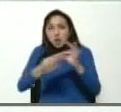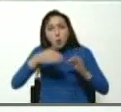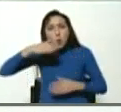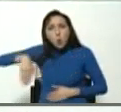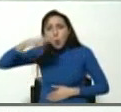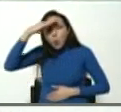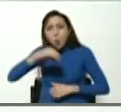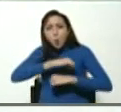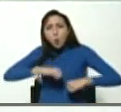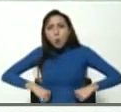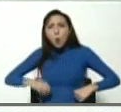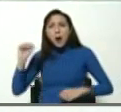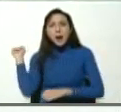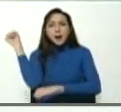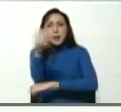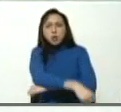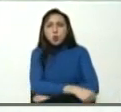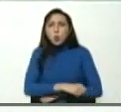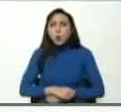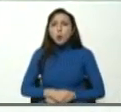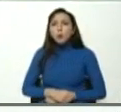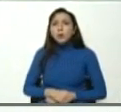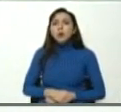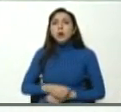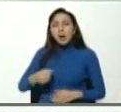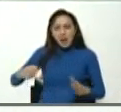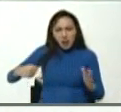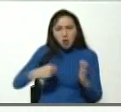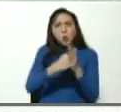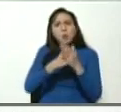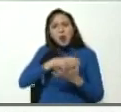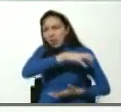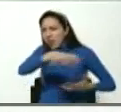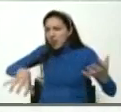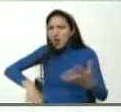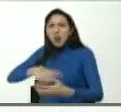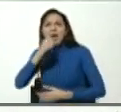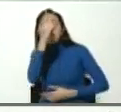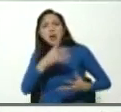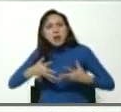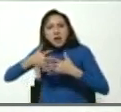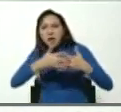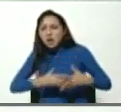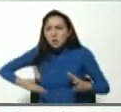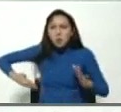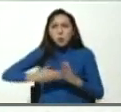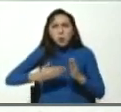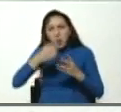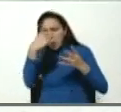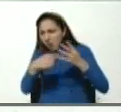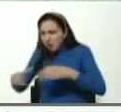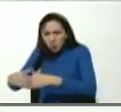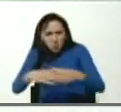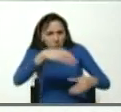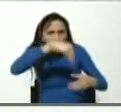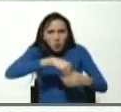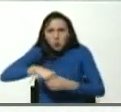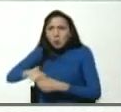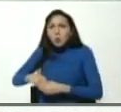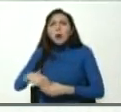derrotó en 47 horas el golpe de estado del imperialismo norteamericano de la oligarquía interna de la